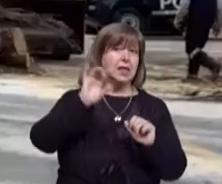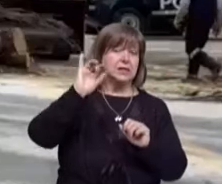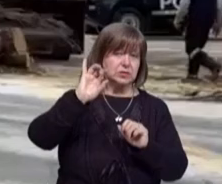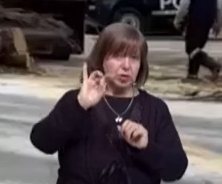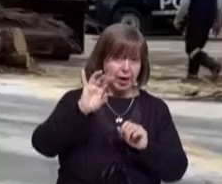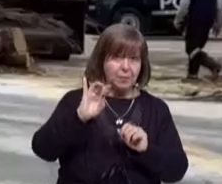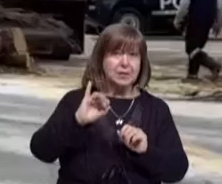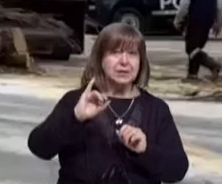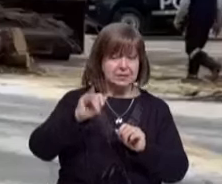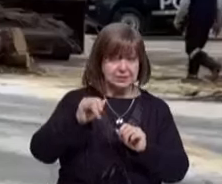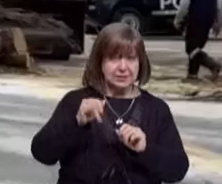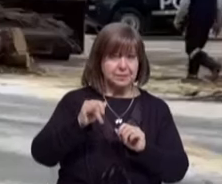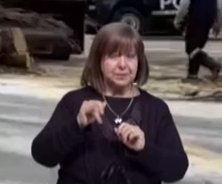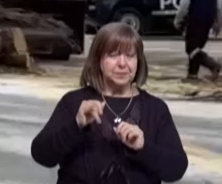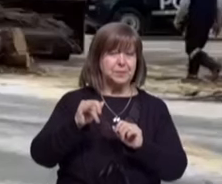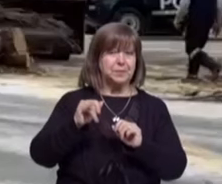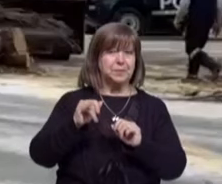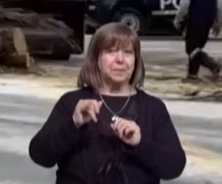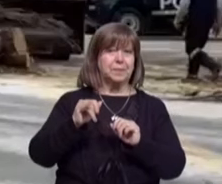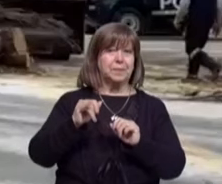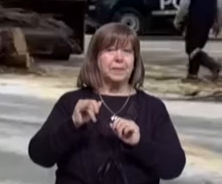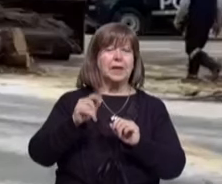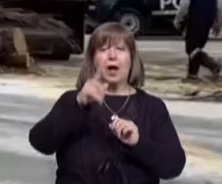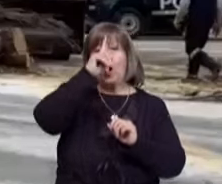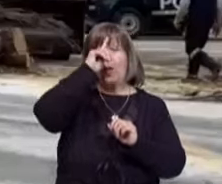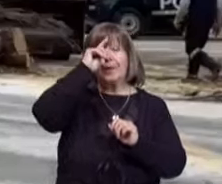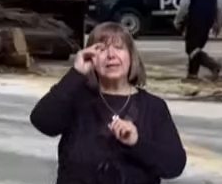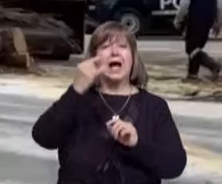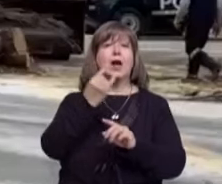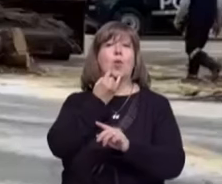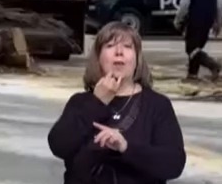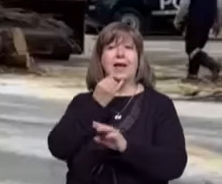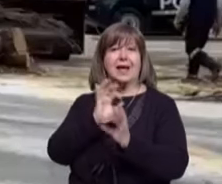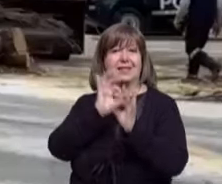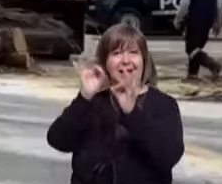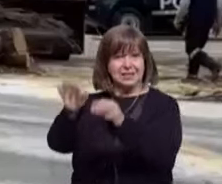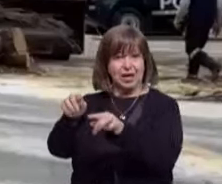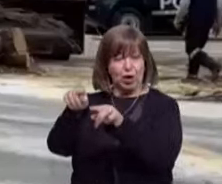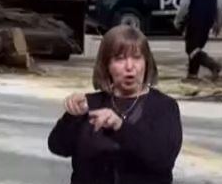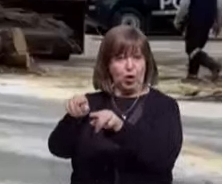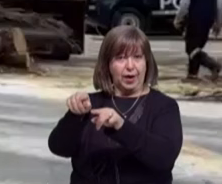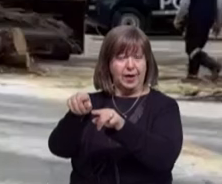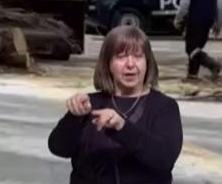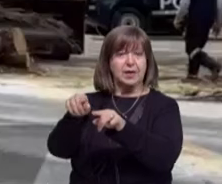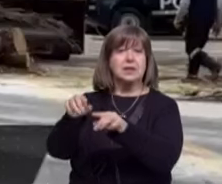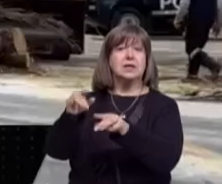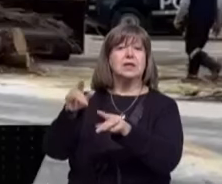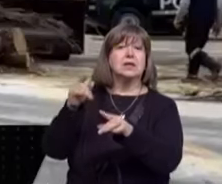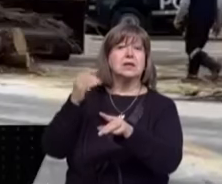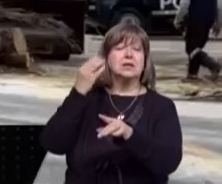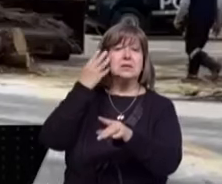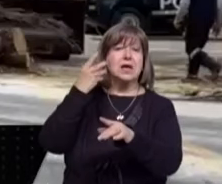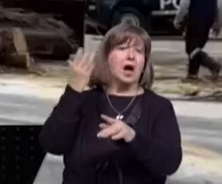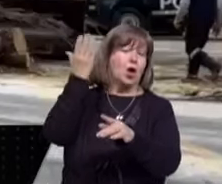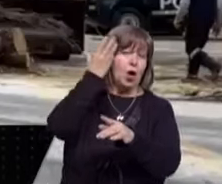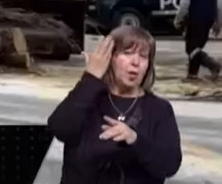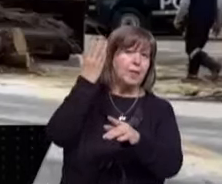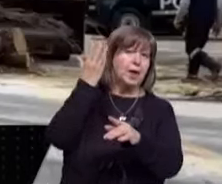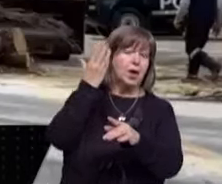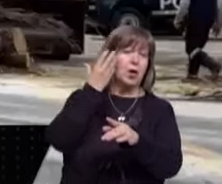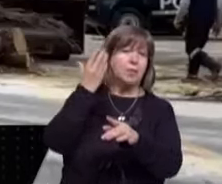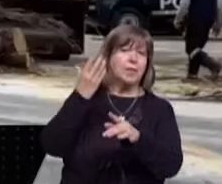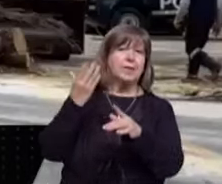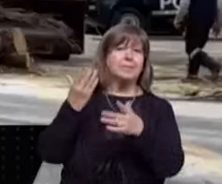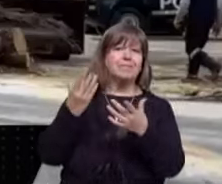está trasladada hacia el hospital de Uspallata. La camioneta sufrió impacto en la parte